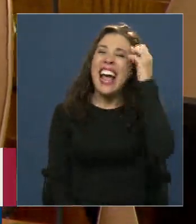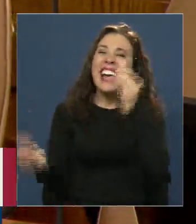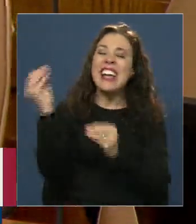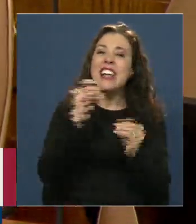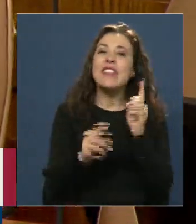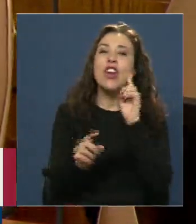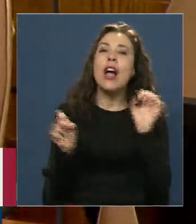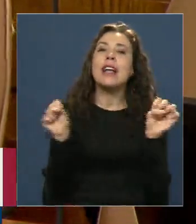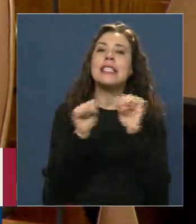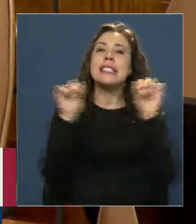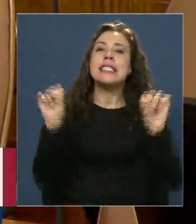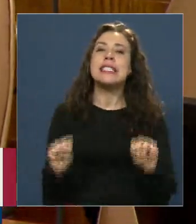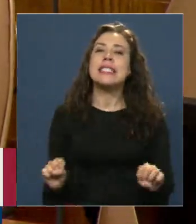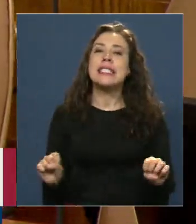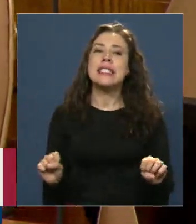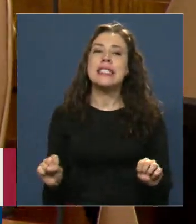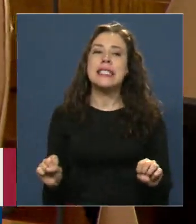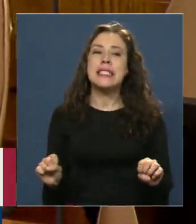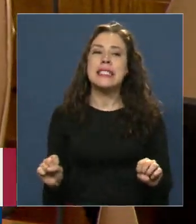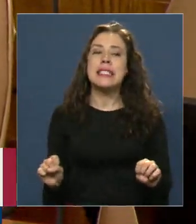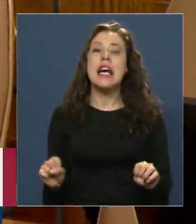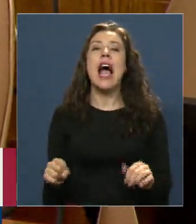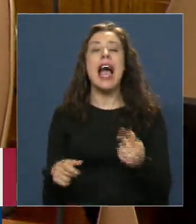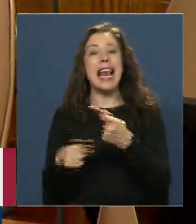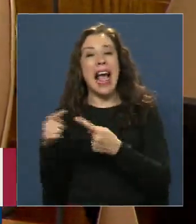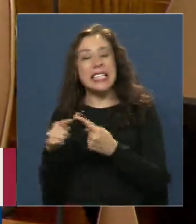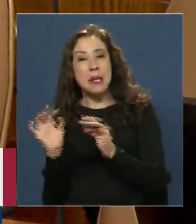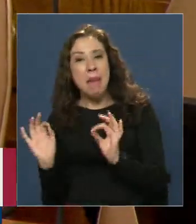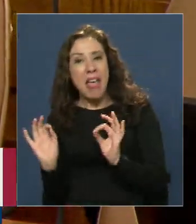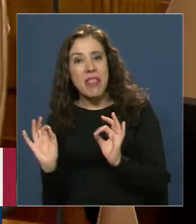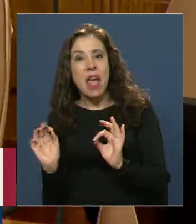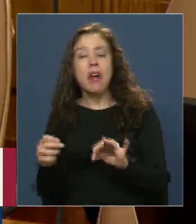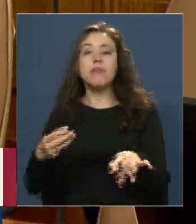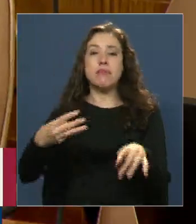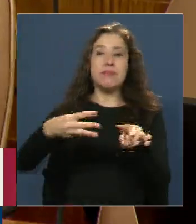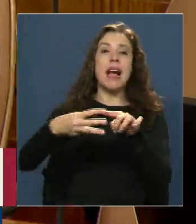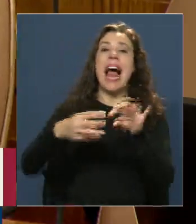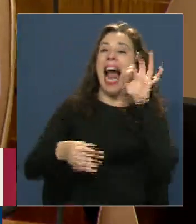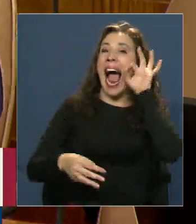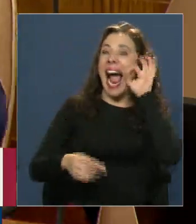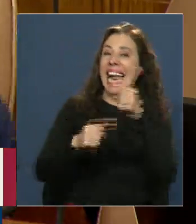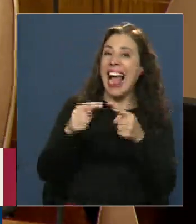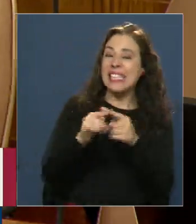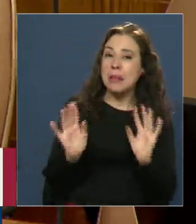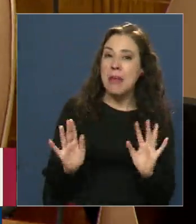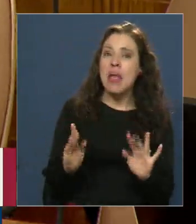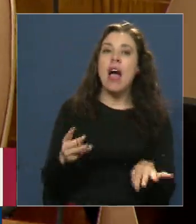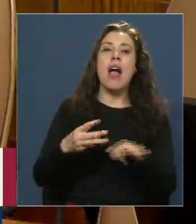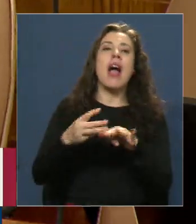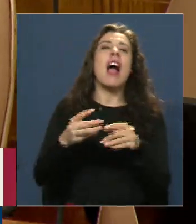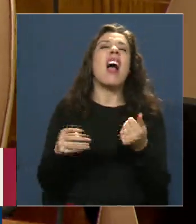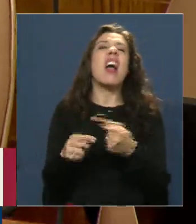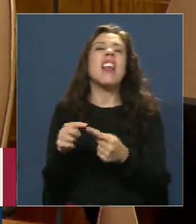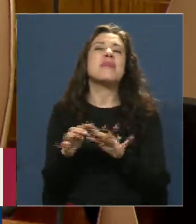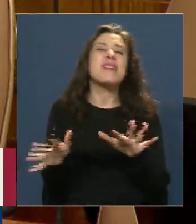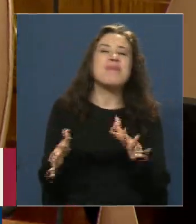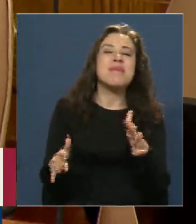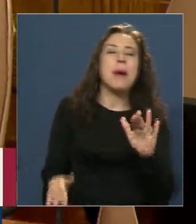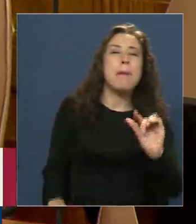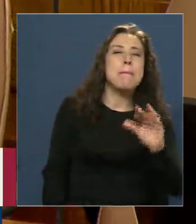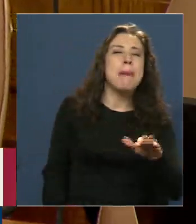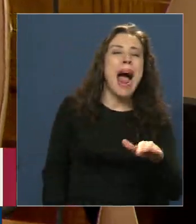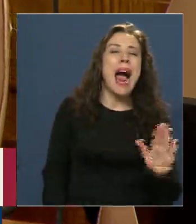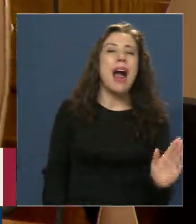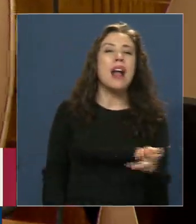El sistema. Clase media, después clase media alta, después clase media baja.